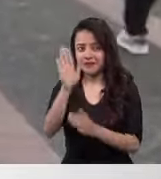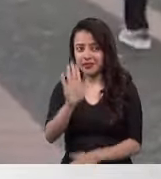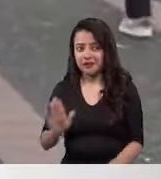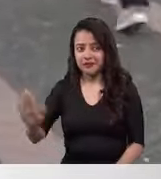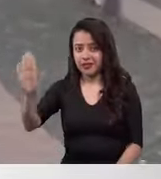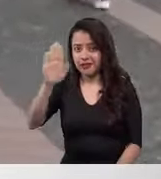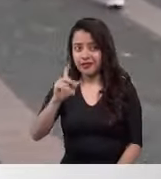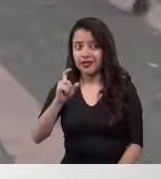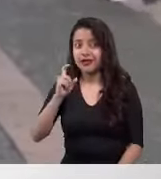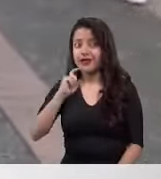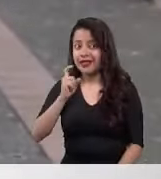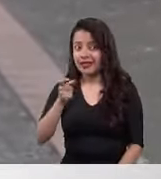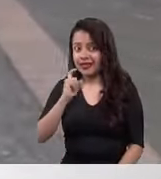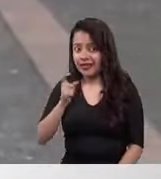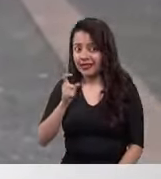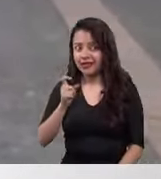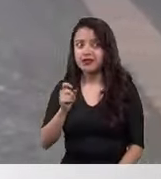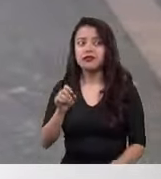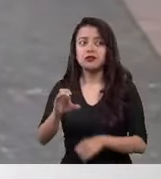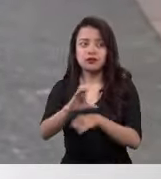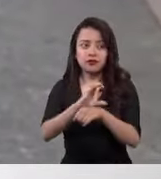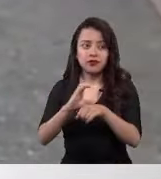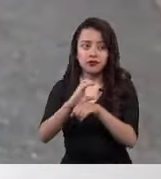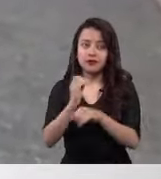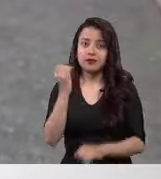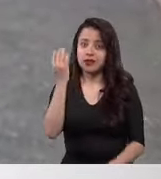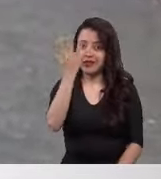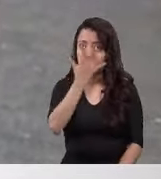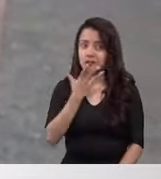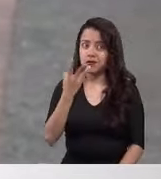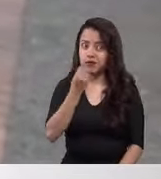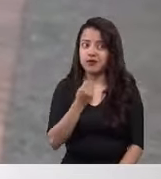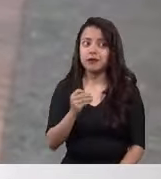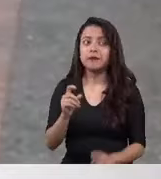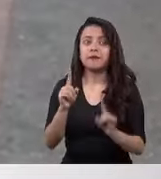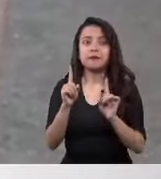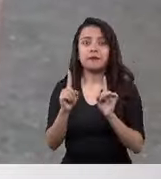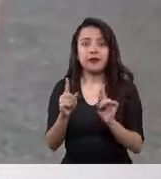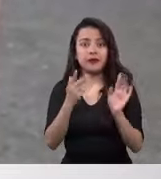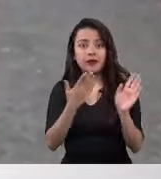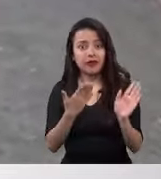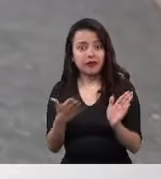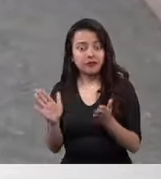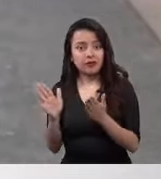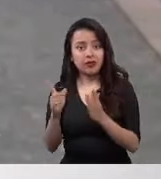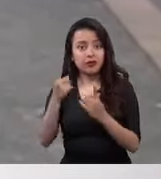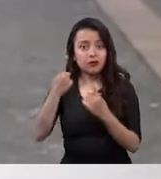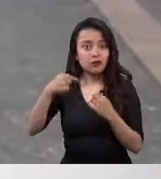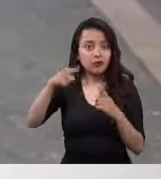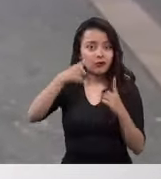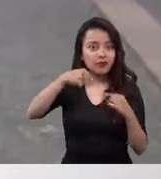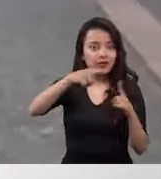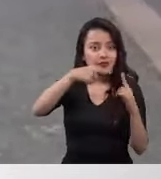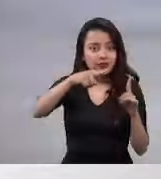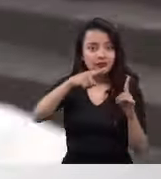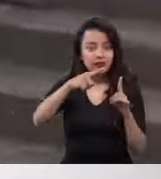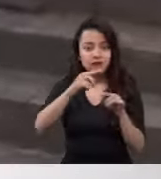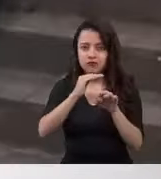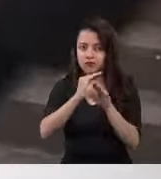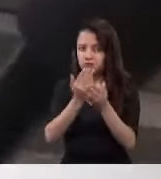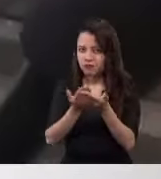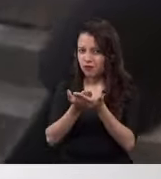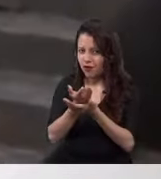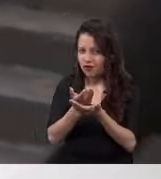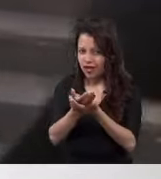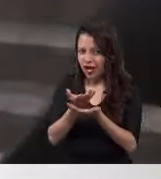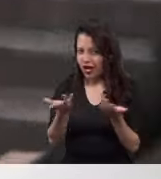ciudad hermosa. Pero ¿qué plan turístico o qué lugar turístico recomiendan sus habitantes para visitar? Ay,